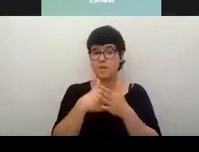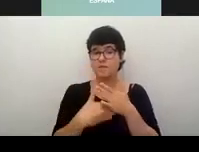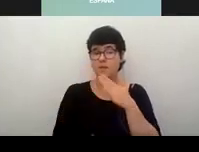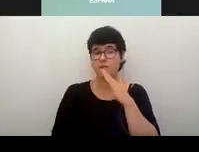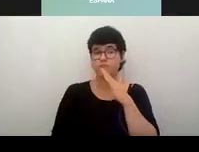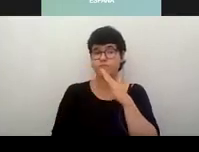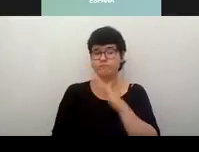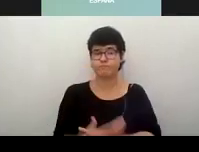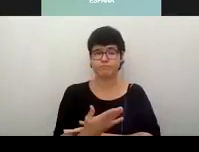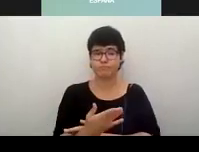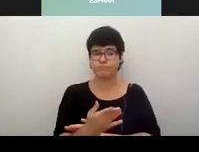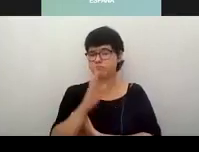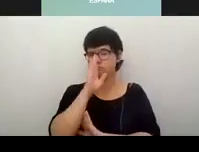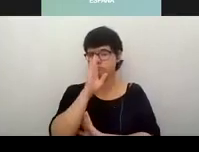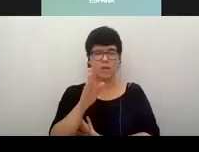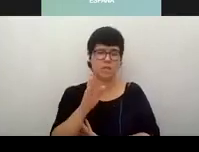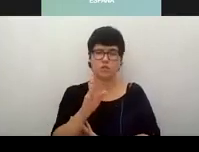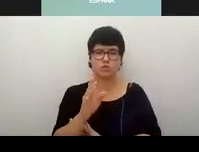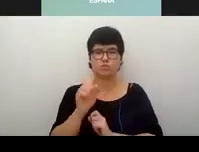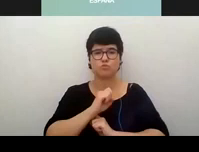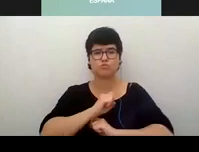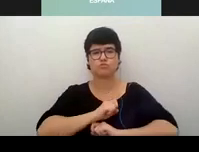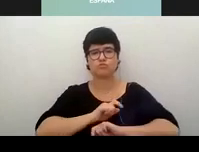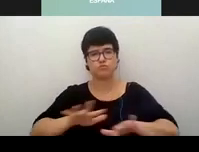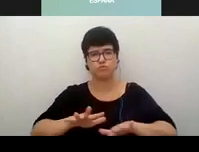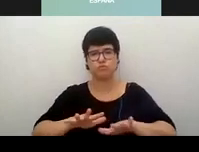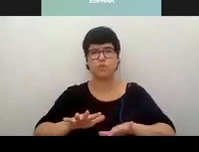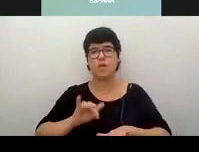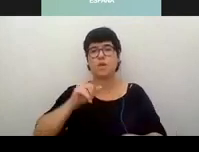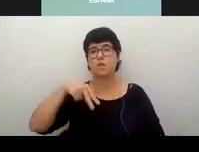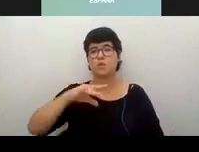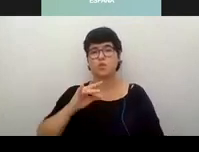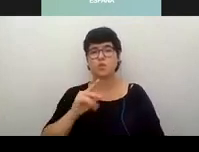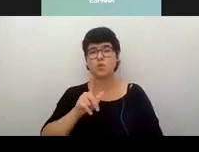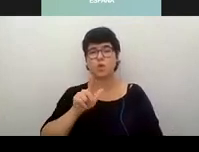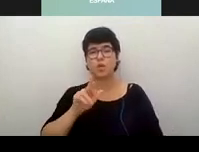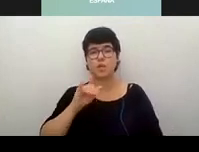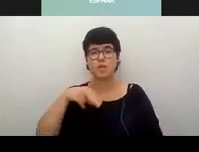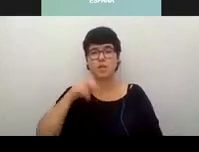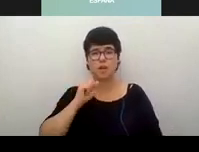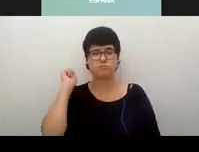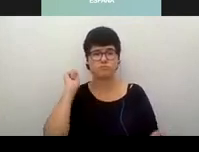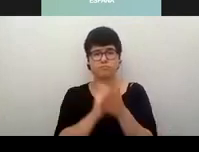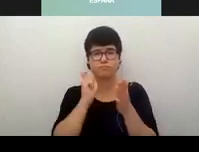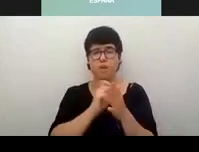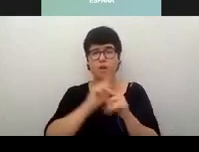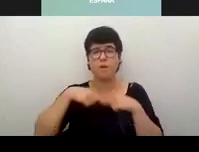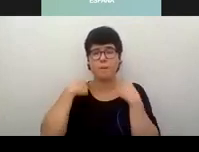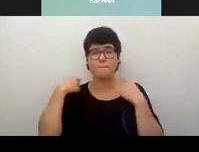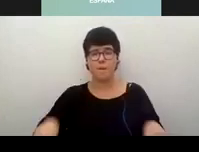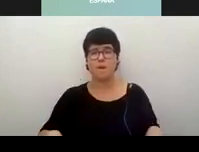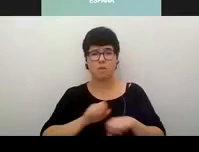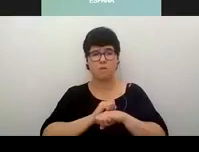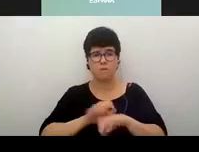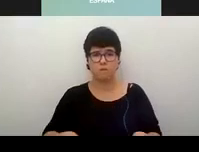chute de insulina, una descarga de insulina, se absorban y los perdamos. Es decir, si nosotros tomamos un azúcar refinado, ese azúcar